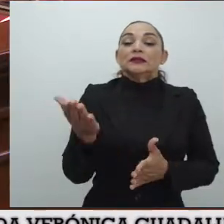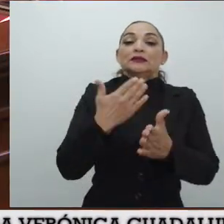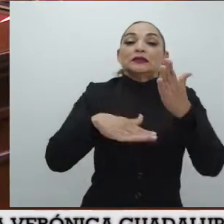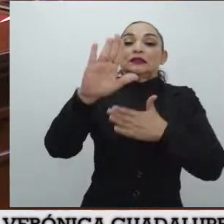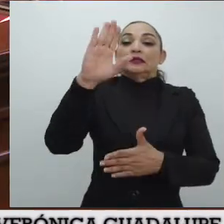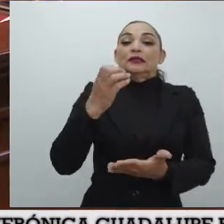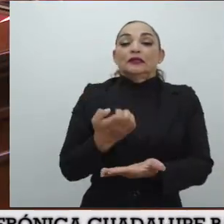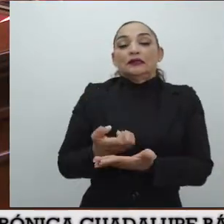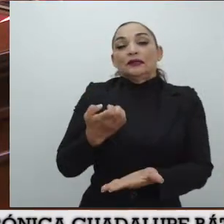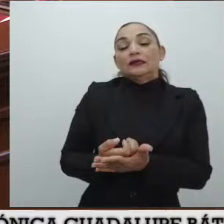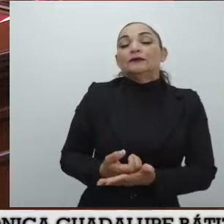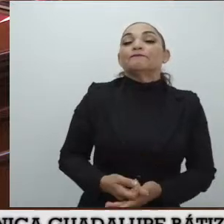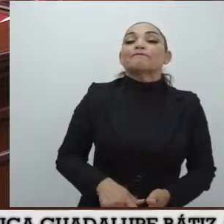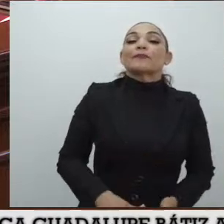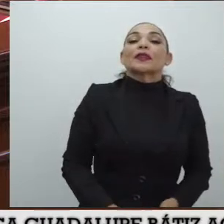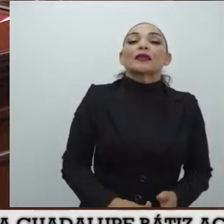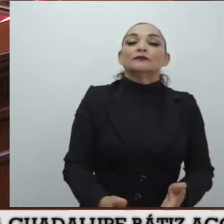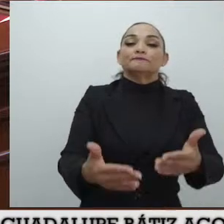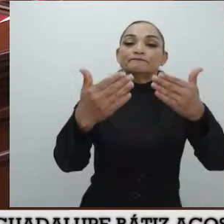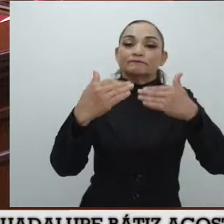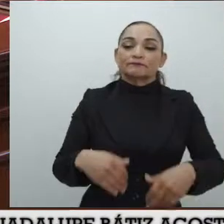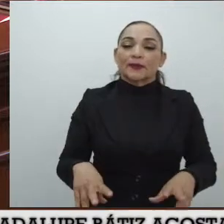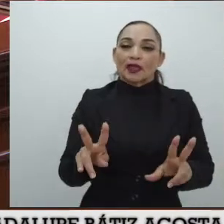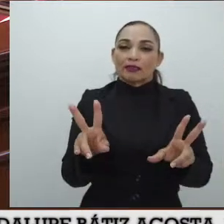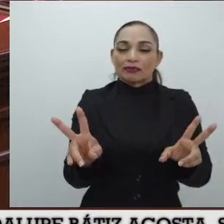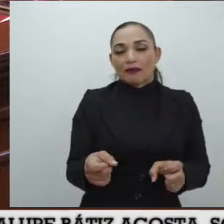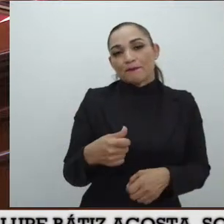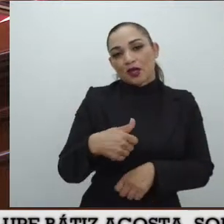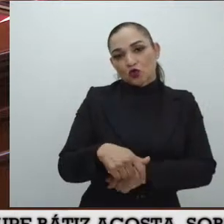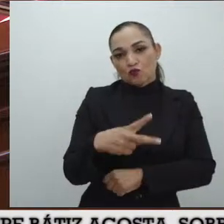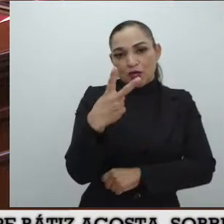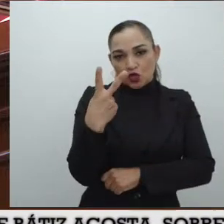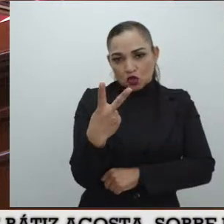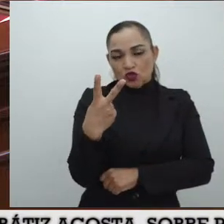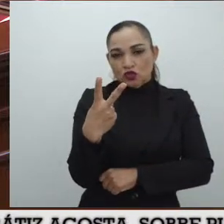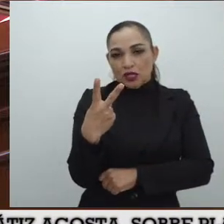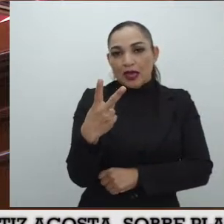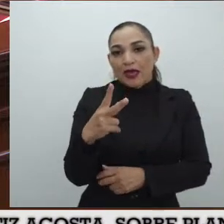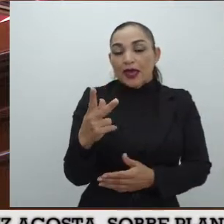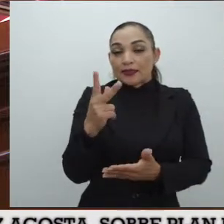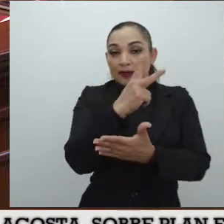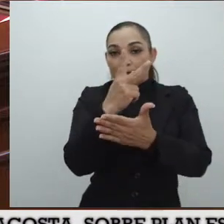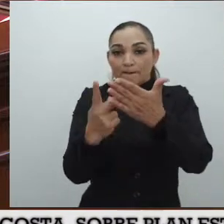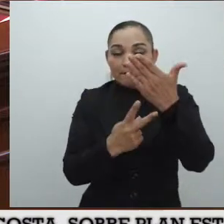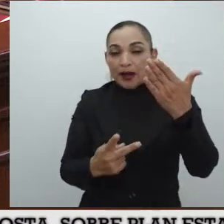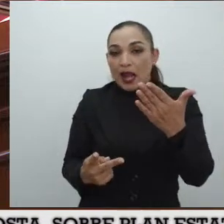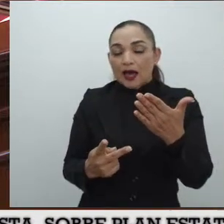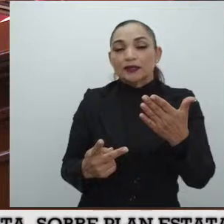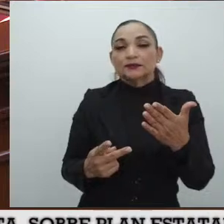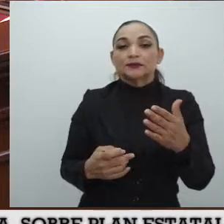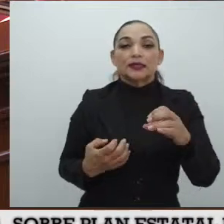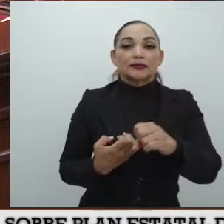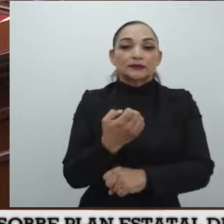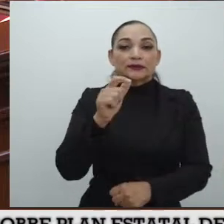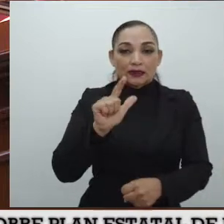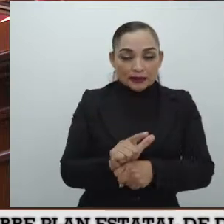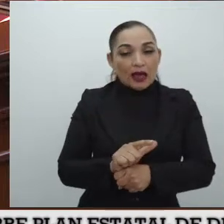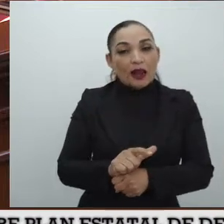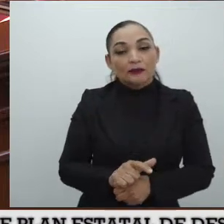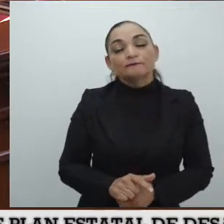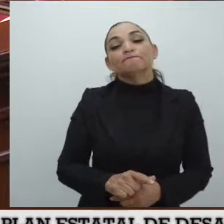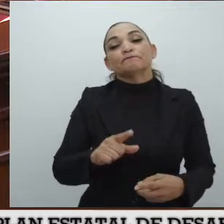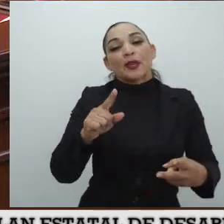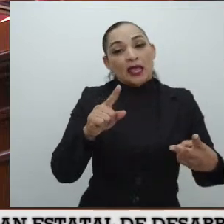el eje 2 del plan estatal y que es tan importante como el